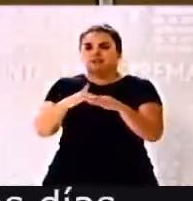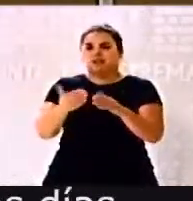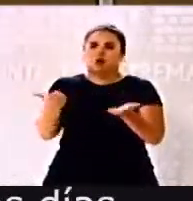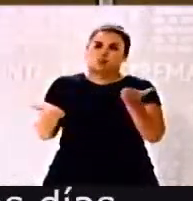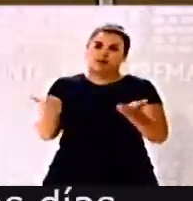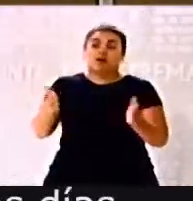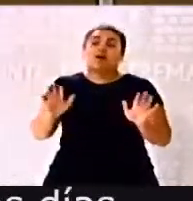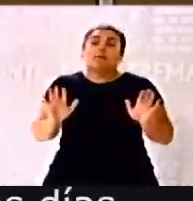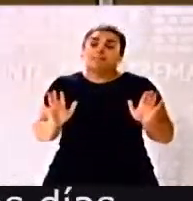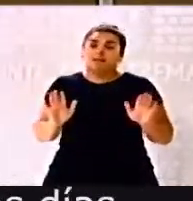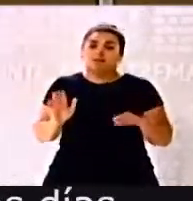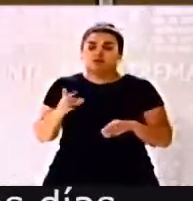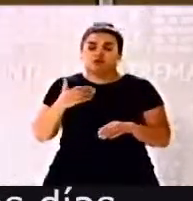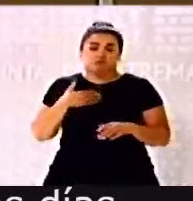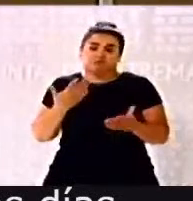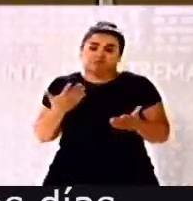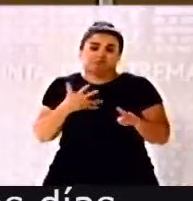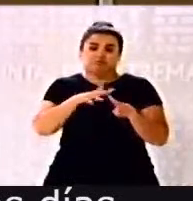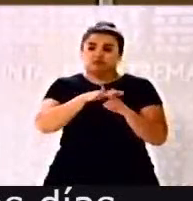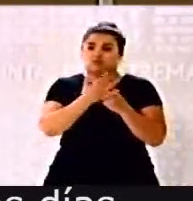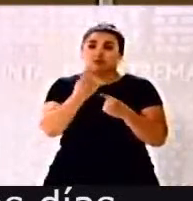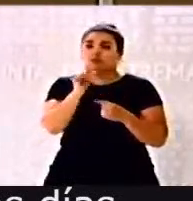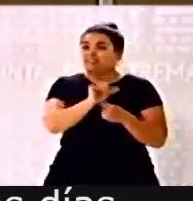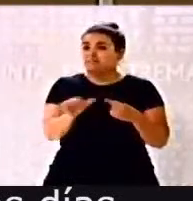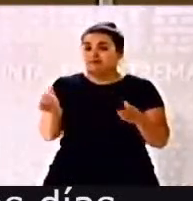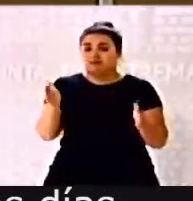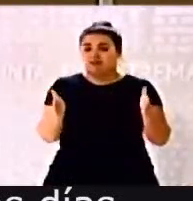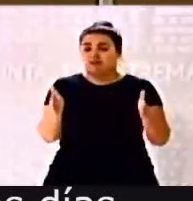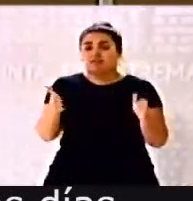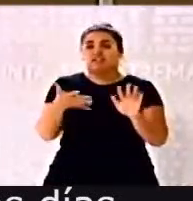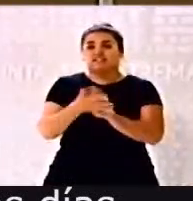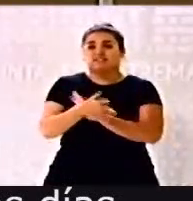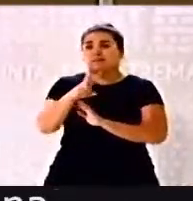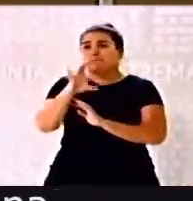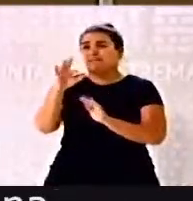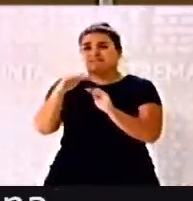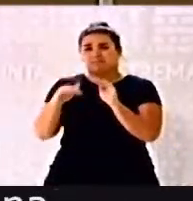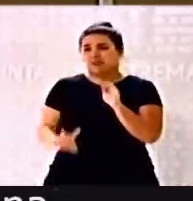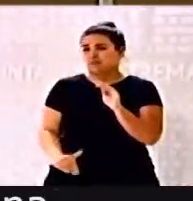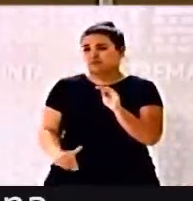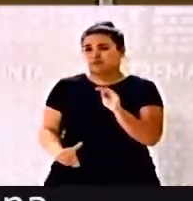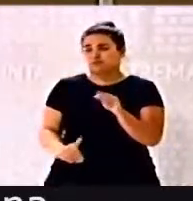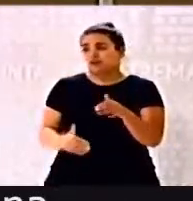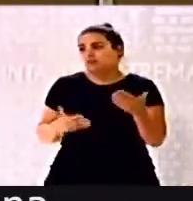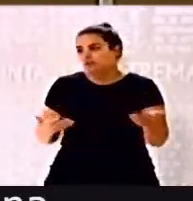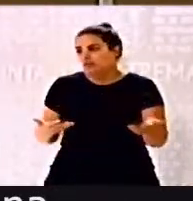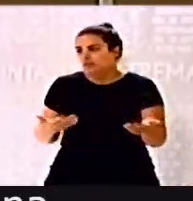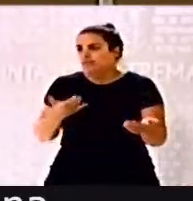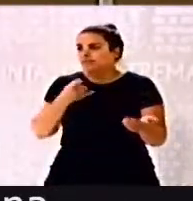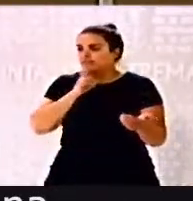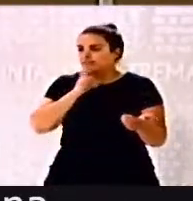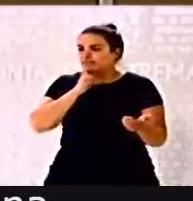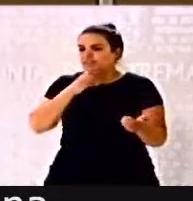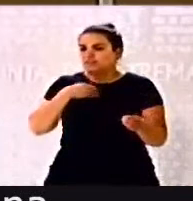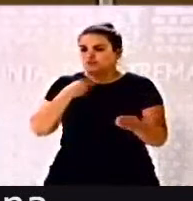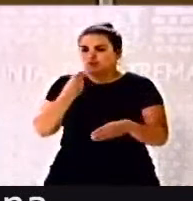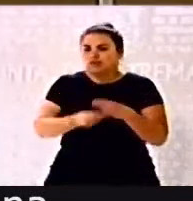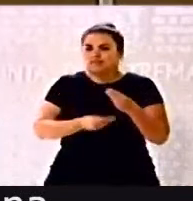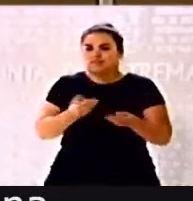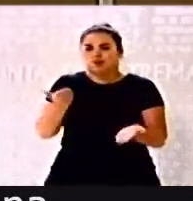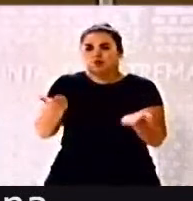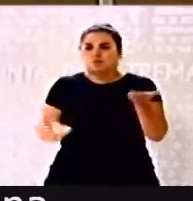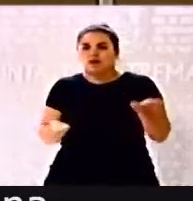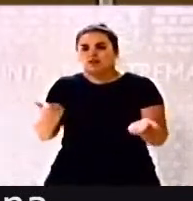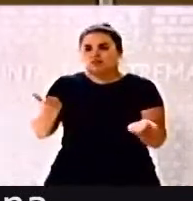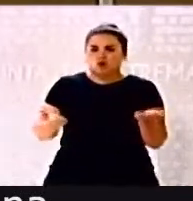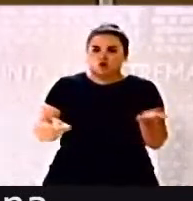nosotros, al tener una frecuencia de casos en una semana que no pasan de la veintena, pues es muy difícil que podamos hacer una comparativa